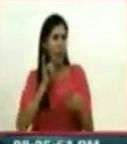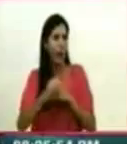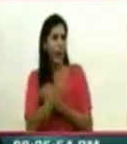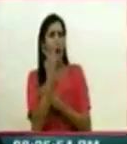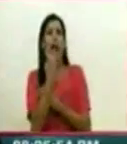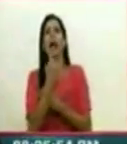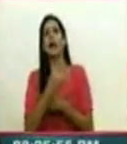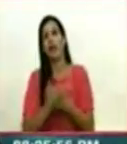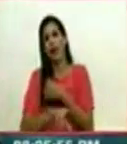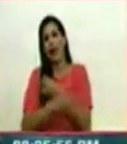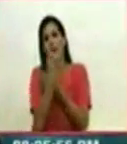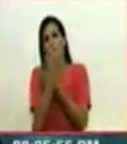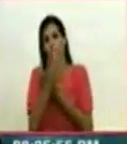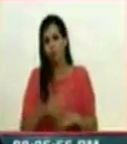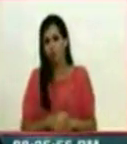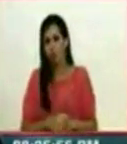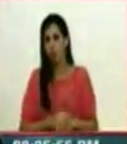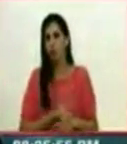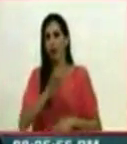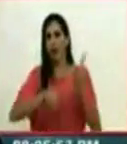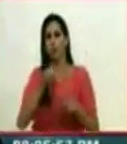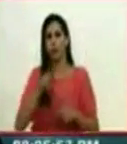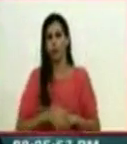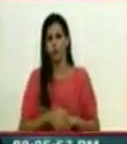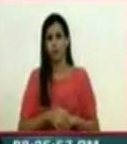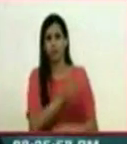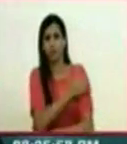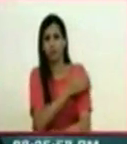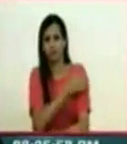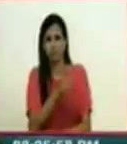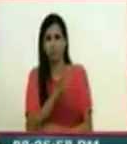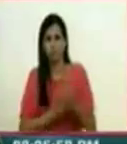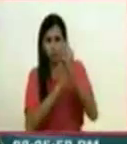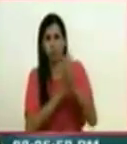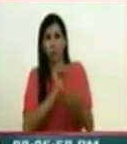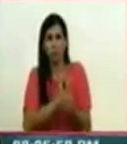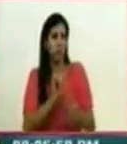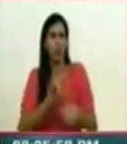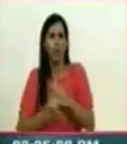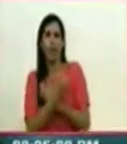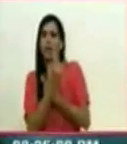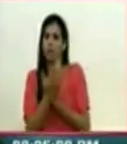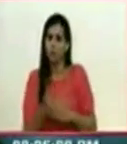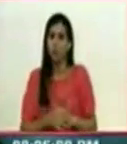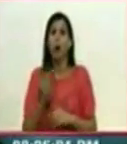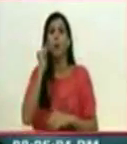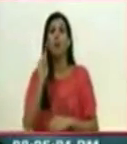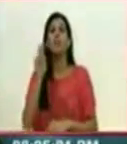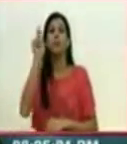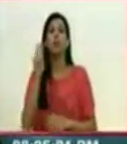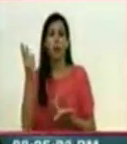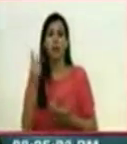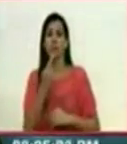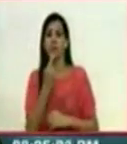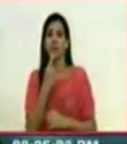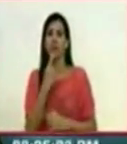además de engañarlo, no pueden tener para nada la figura de presos políticos. Bueno, muchísimas gracias. La diputada Tania Díaz aseguró que esta